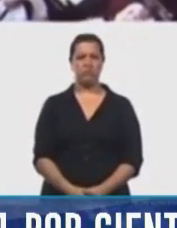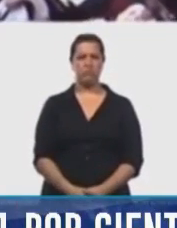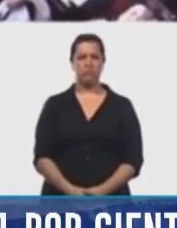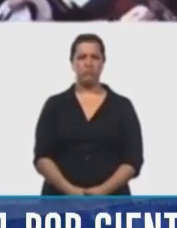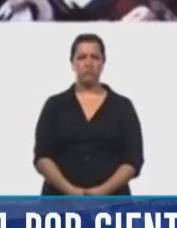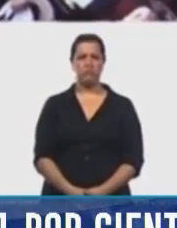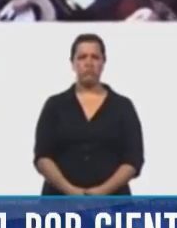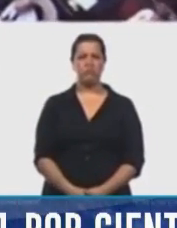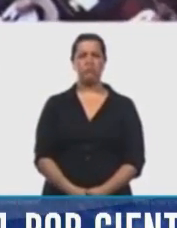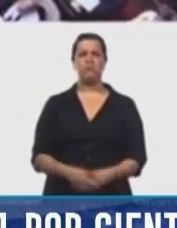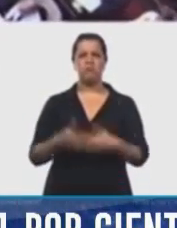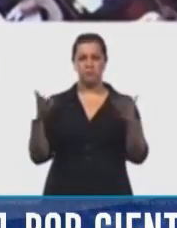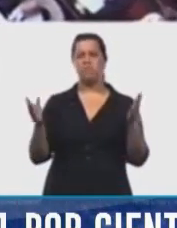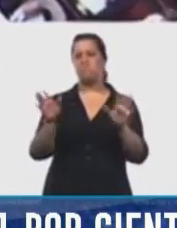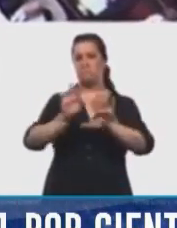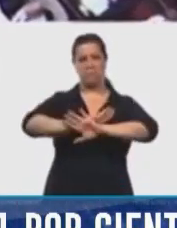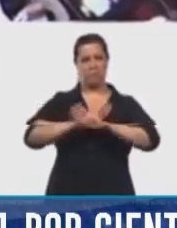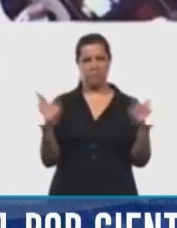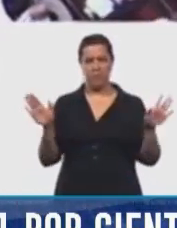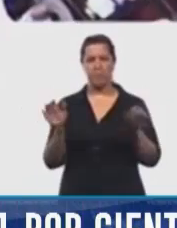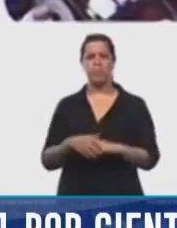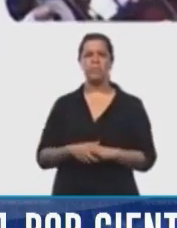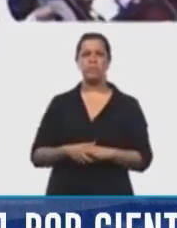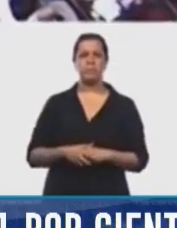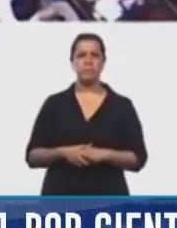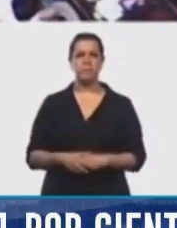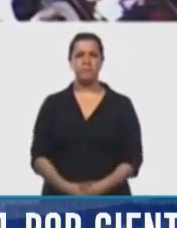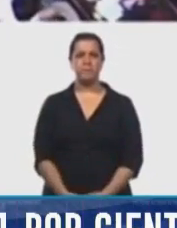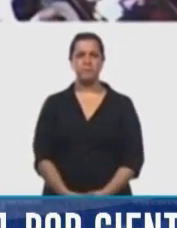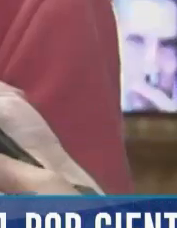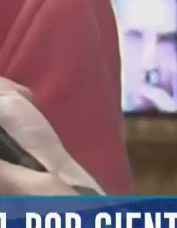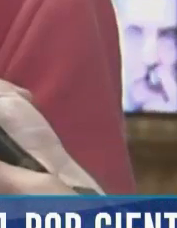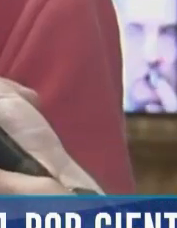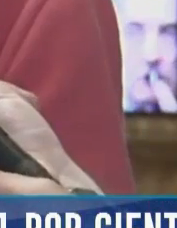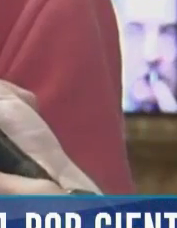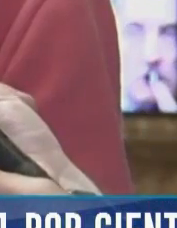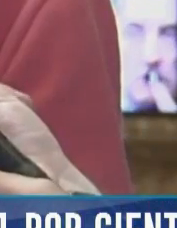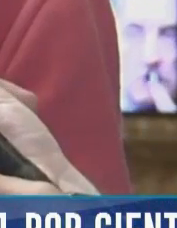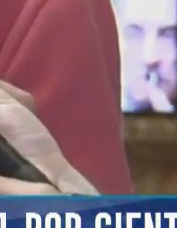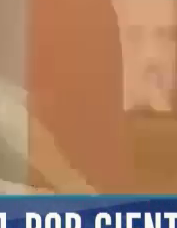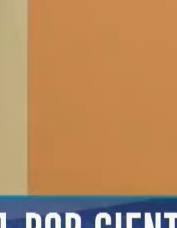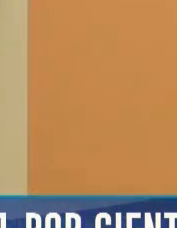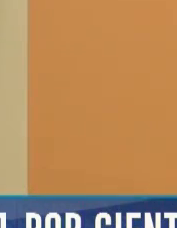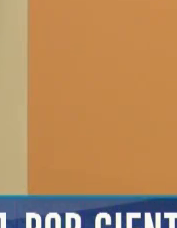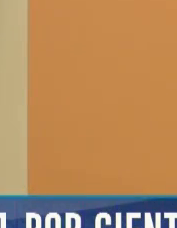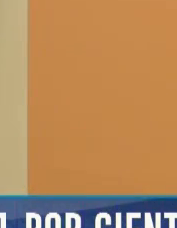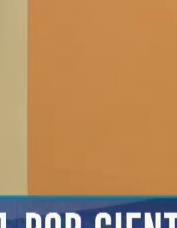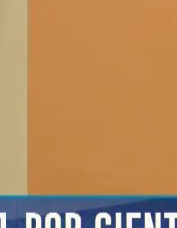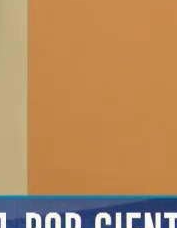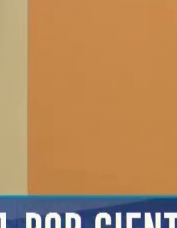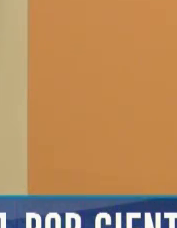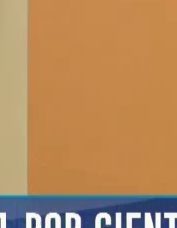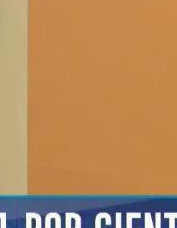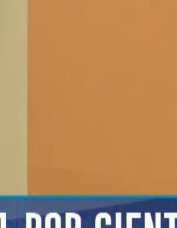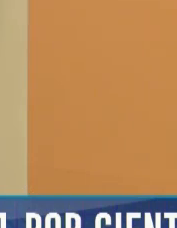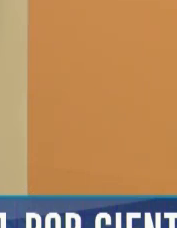Que Gabriela Michetti, al frente del Senado, tome la misma decisión que tomó Monzó en la Cámara de Diputados. Muy bien, bueno, uno de los casos más llamativos en la